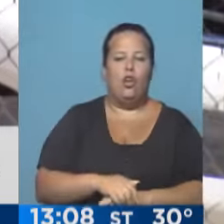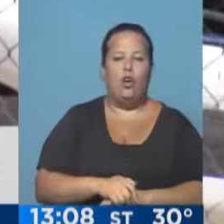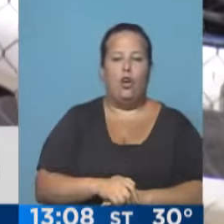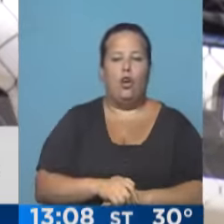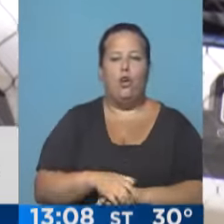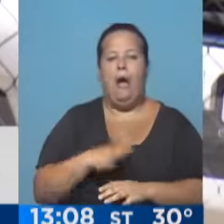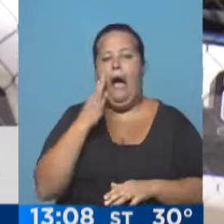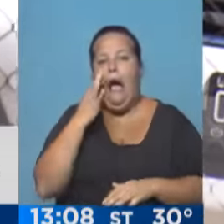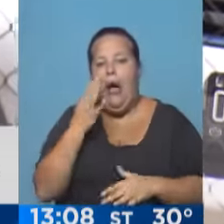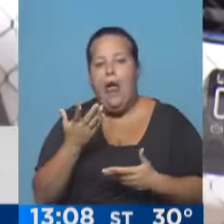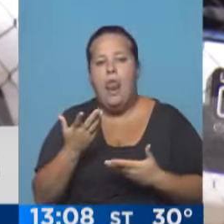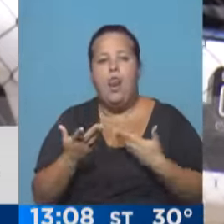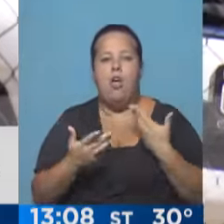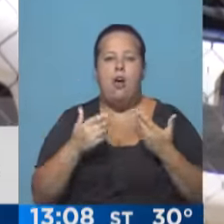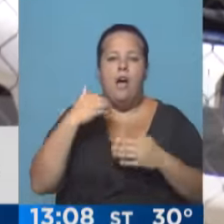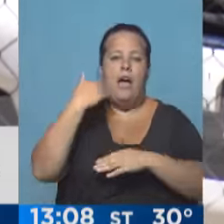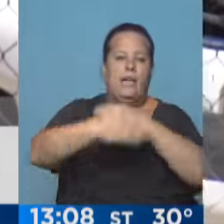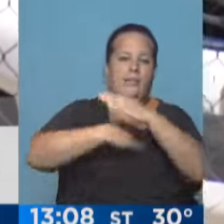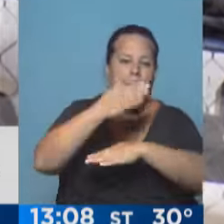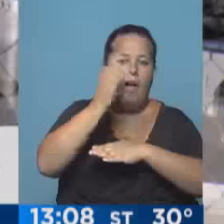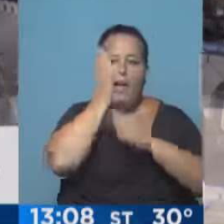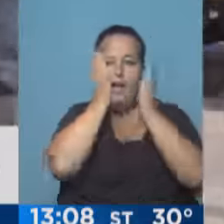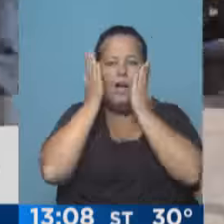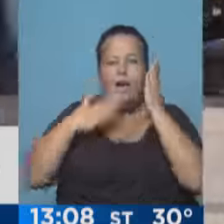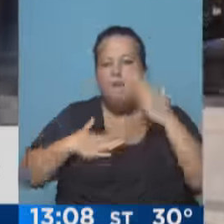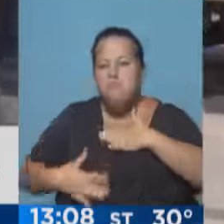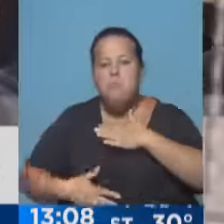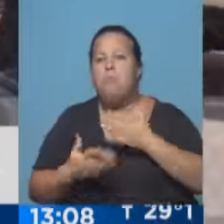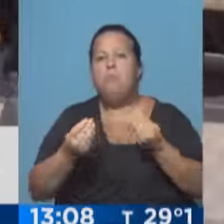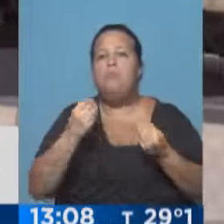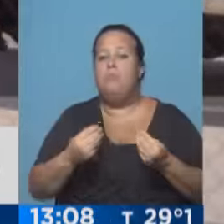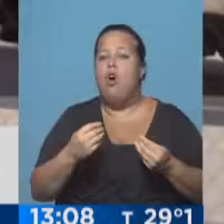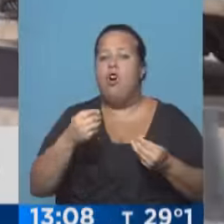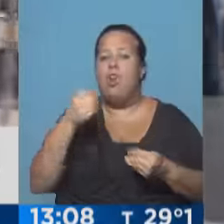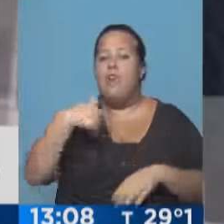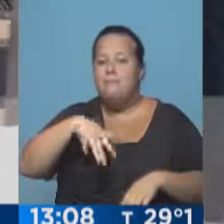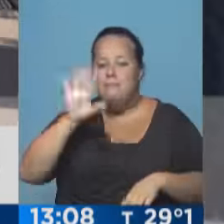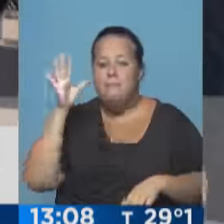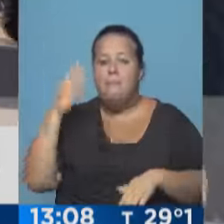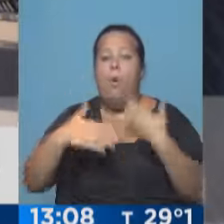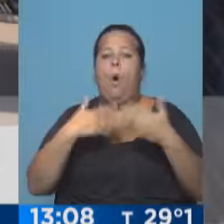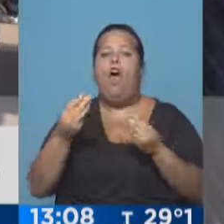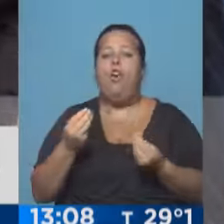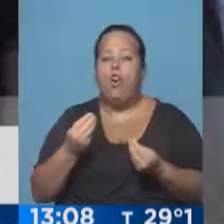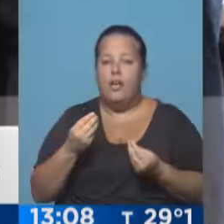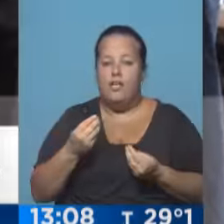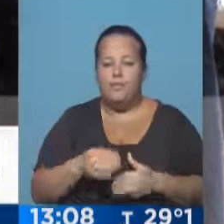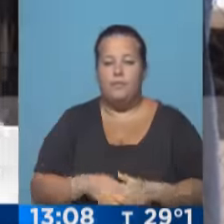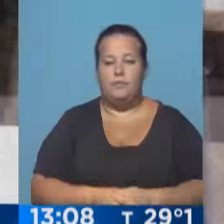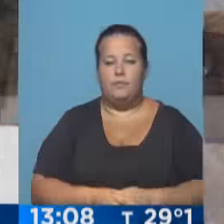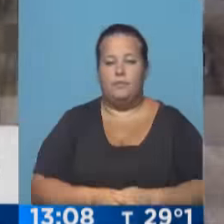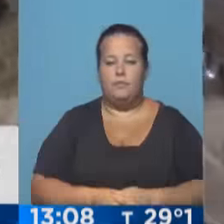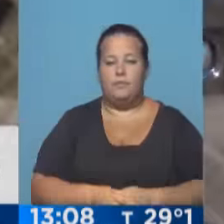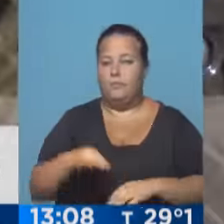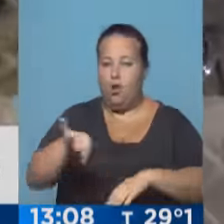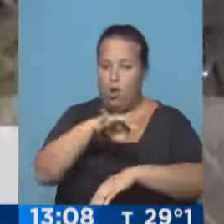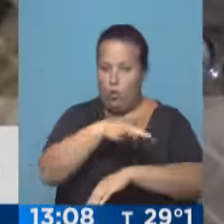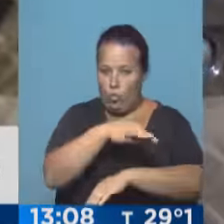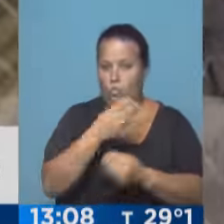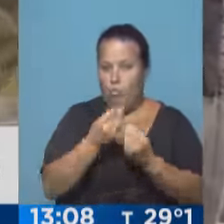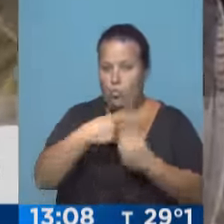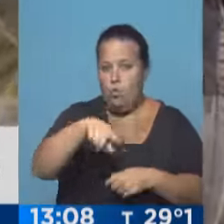con algo que les tapaban las heridas, porque lo que tuvieron que recibir varios jugadores fueron costuras. Claro,